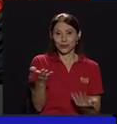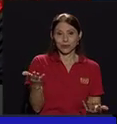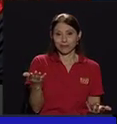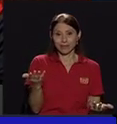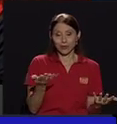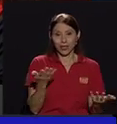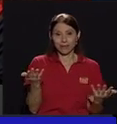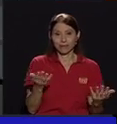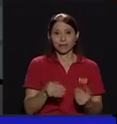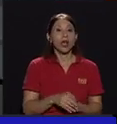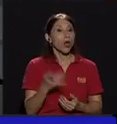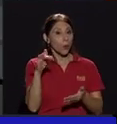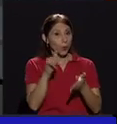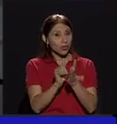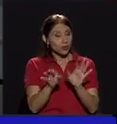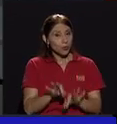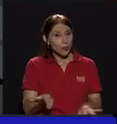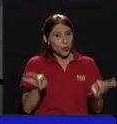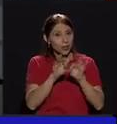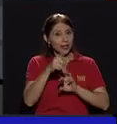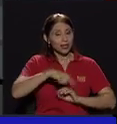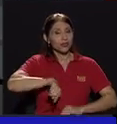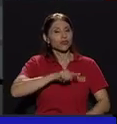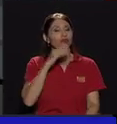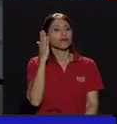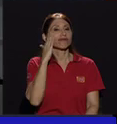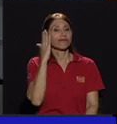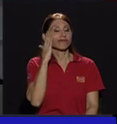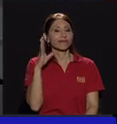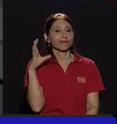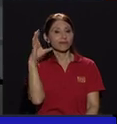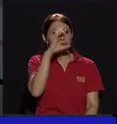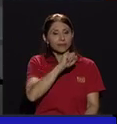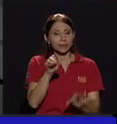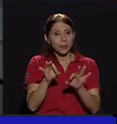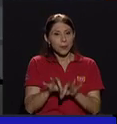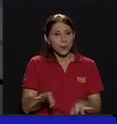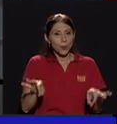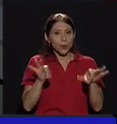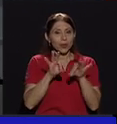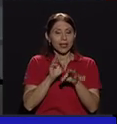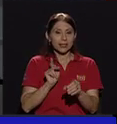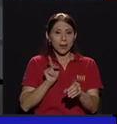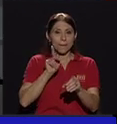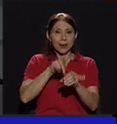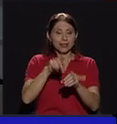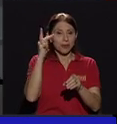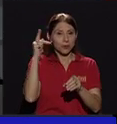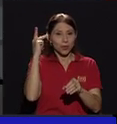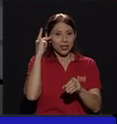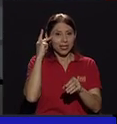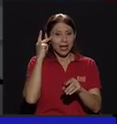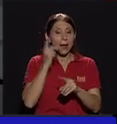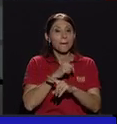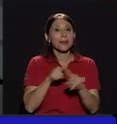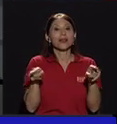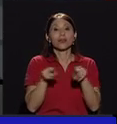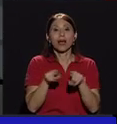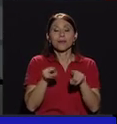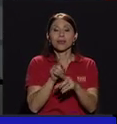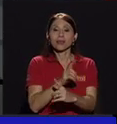no... Por eso es muy importante que tomemos conciencia de la importancia que tiene la participación política, pero